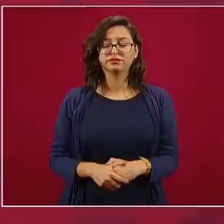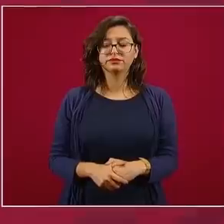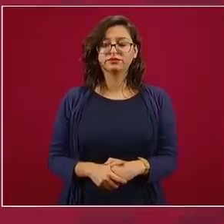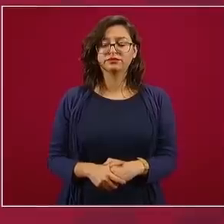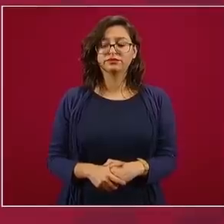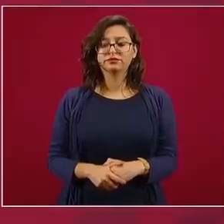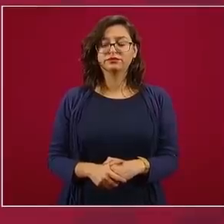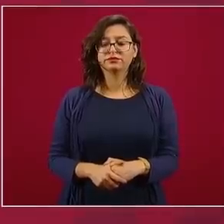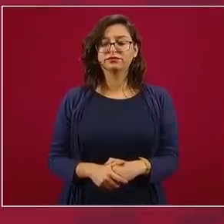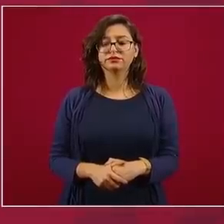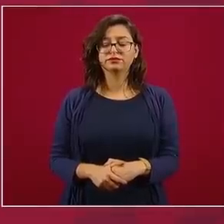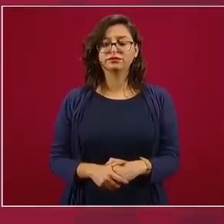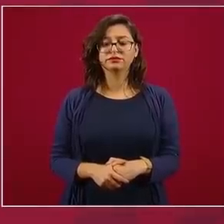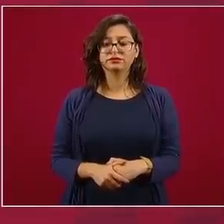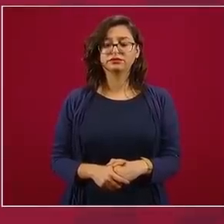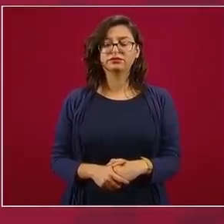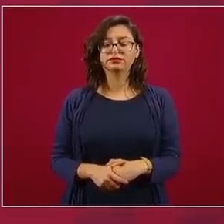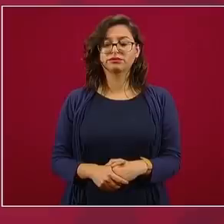haya,